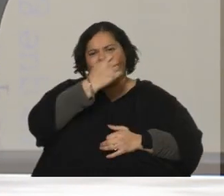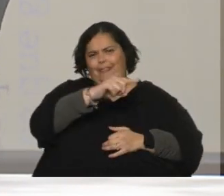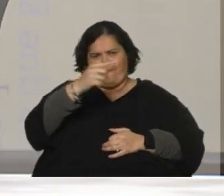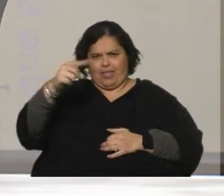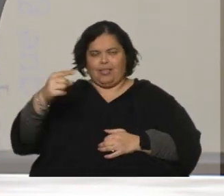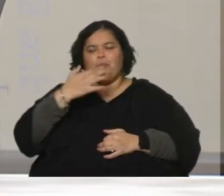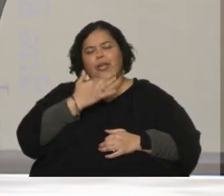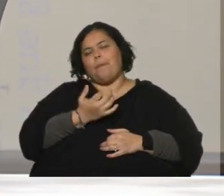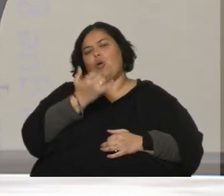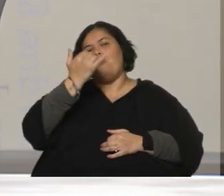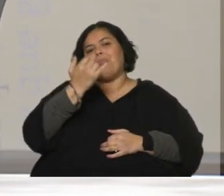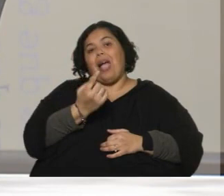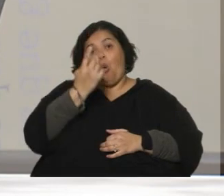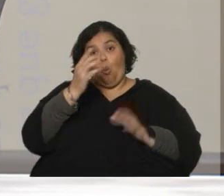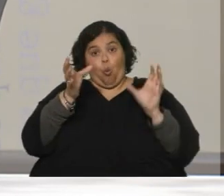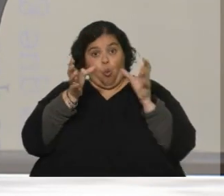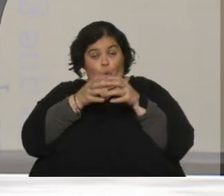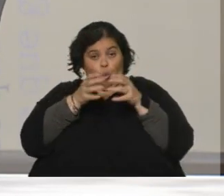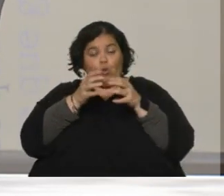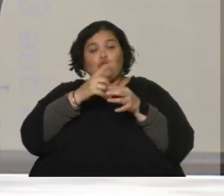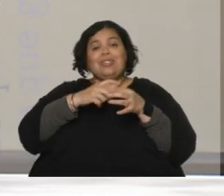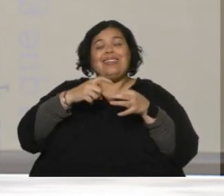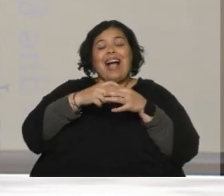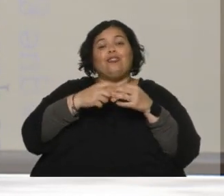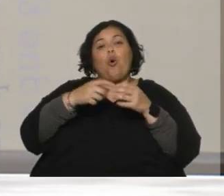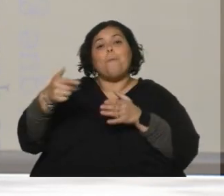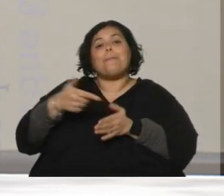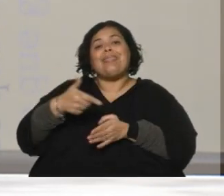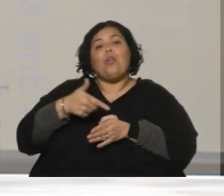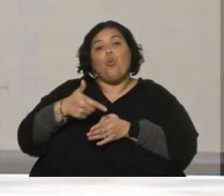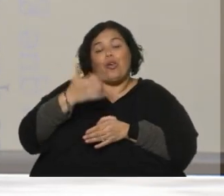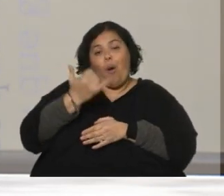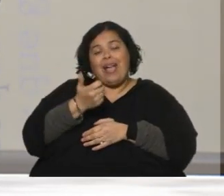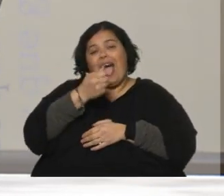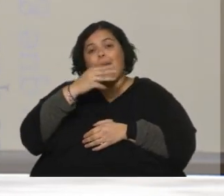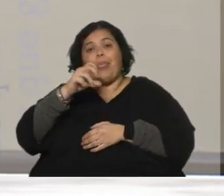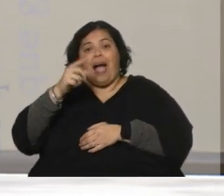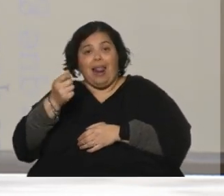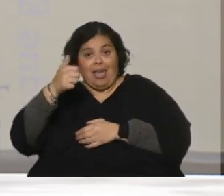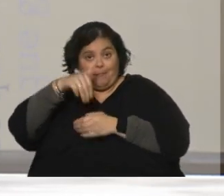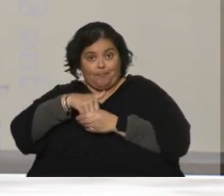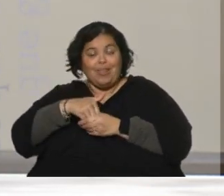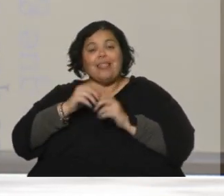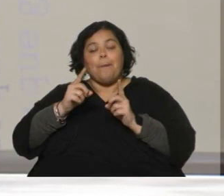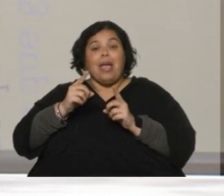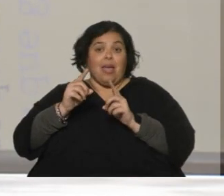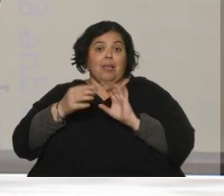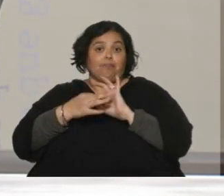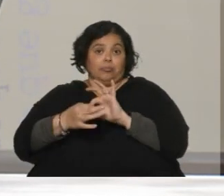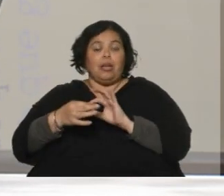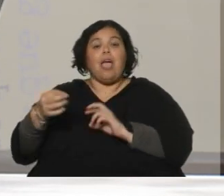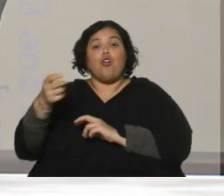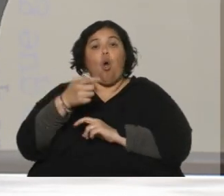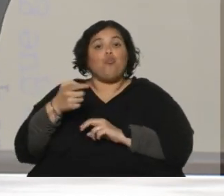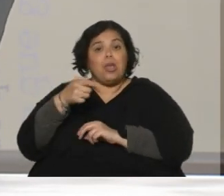la corriente que está impulsada entre otras cosas por el sindicato metalúrgico que tiene Marcela udala como representante que tiene un correlato en el partido comunista en frente amplio